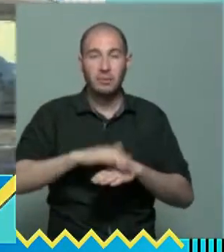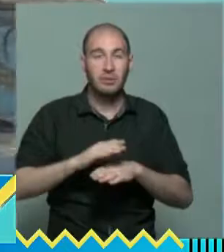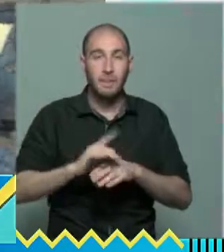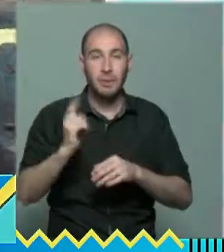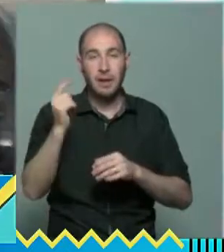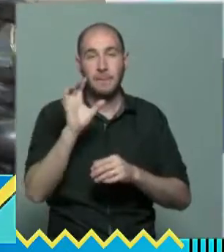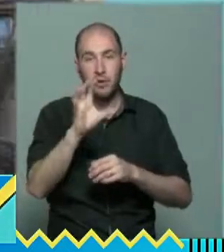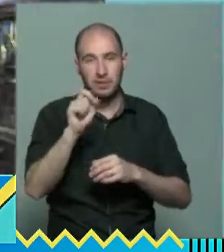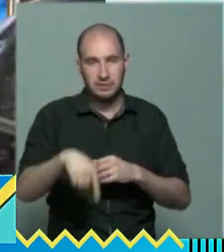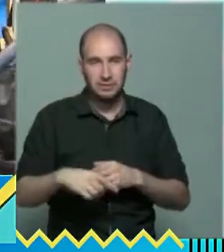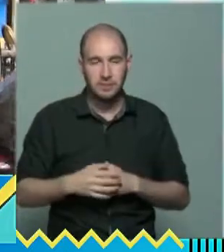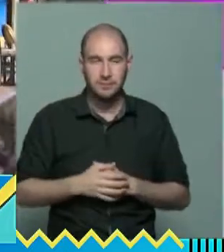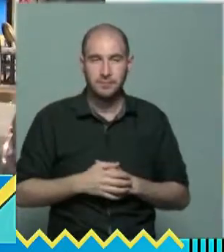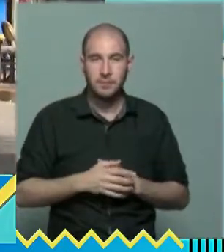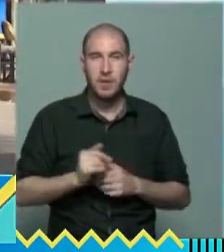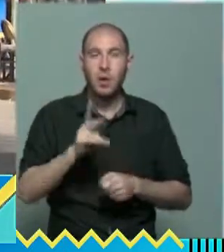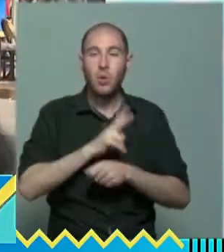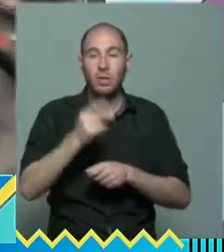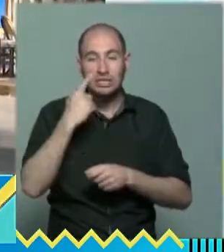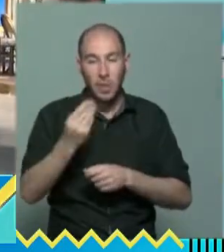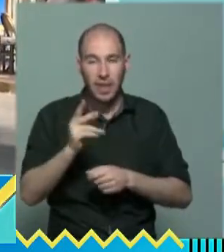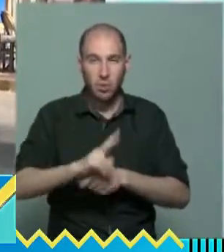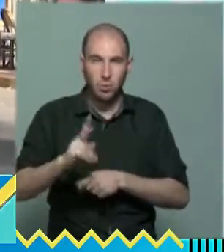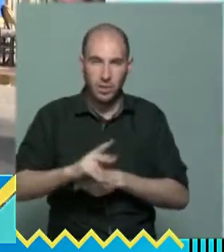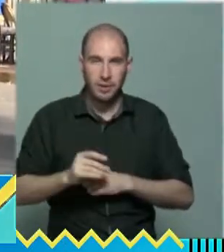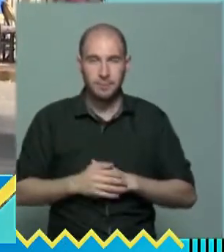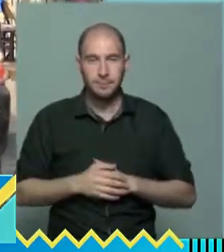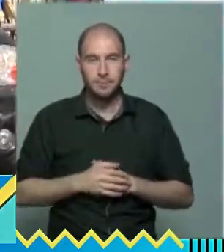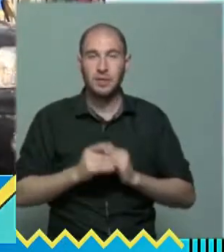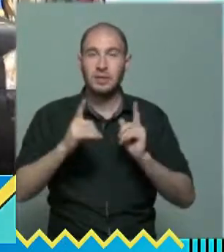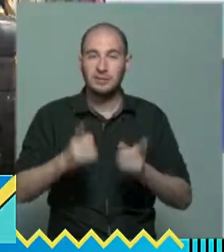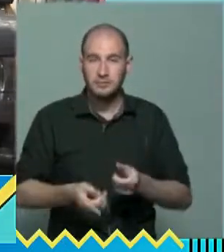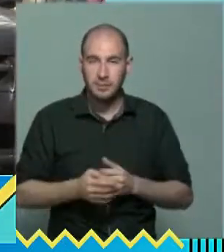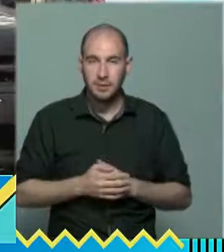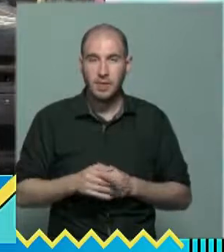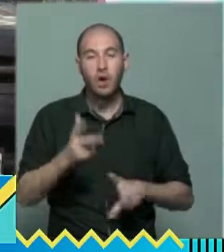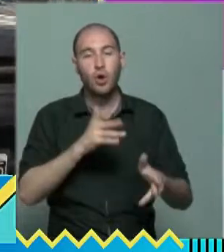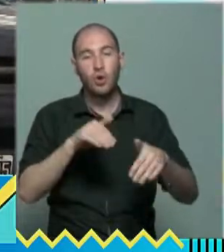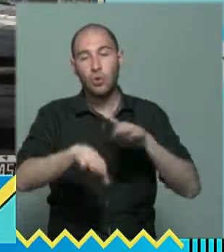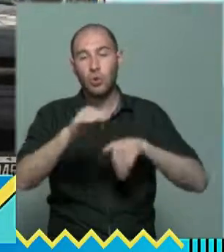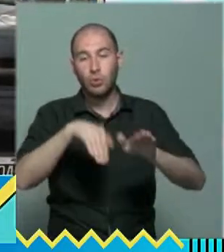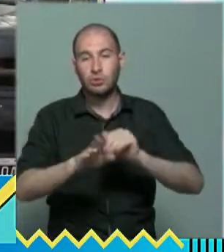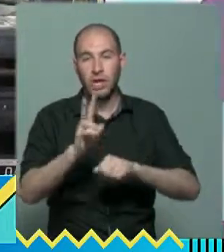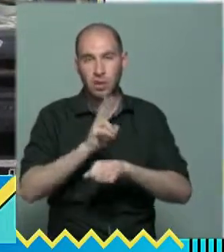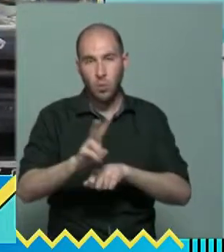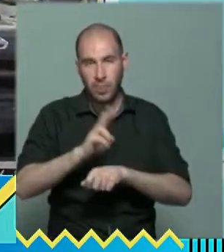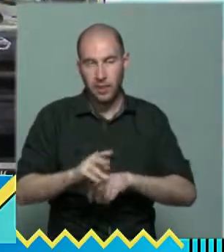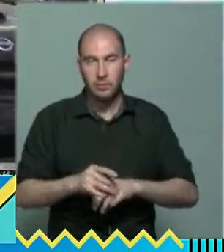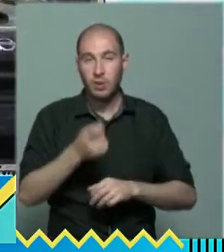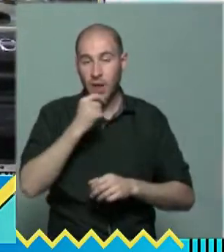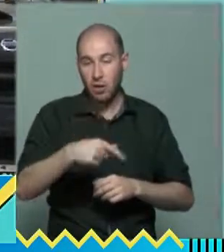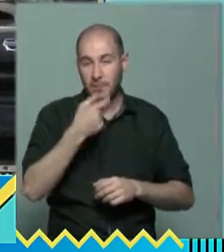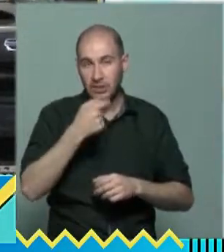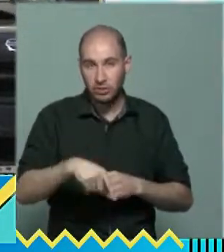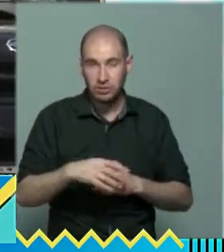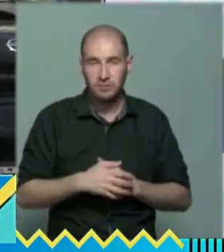primaria que tiene la provincia de cuidar a sus ciudadanos y sobre todo cuidarlos en las rutas, ¿no? Es decir, lo que uno ve ahora en